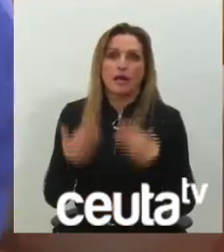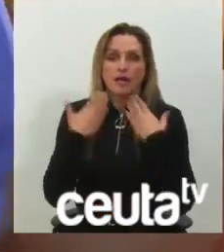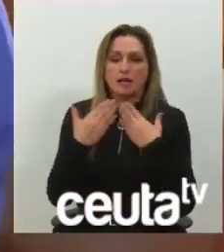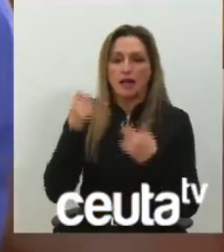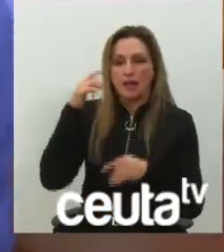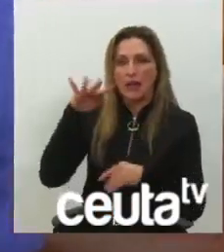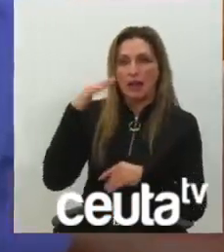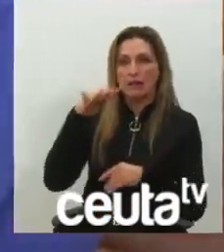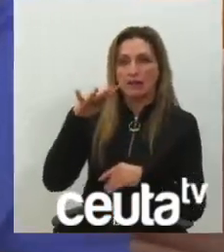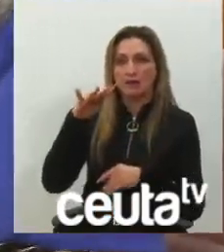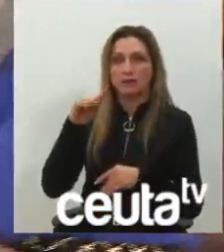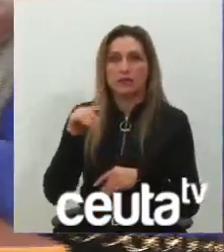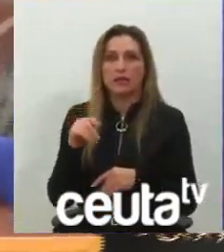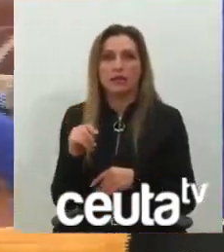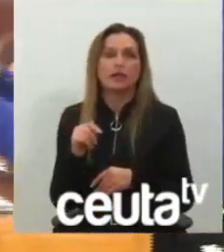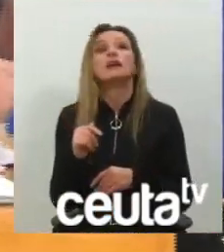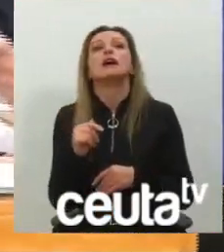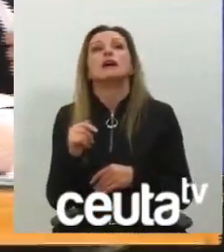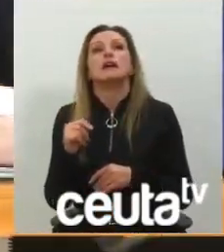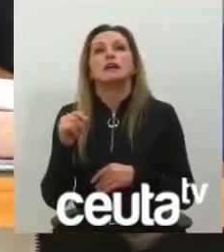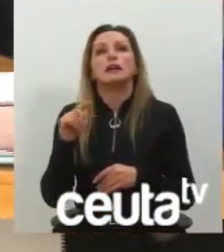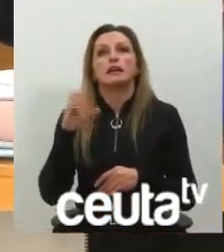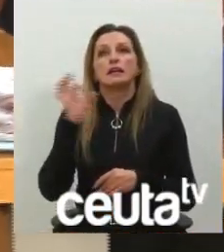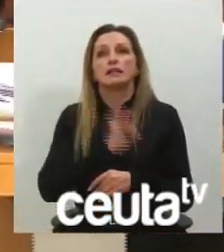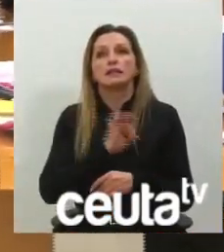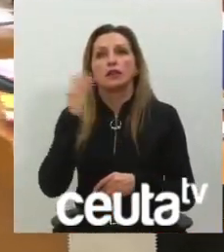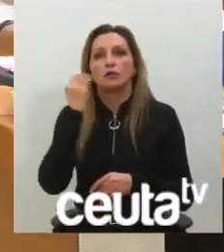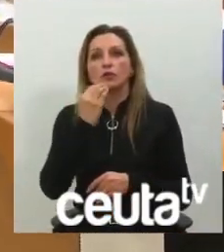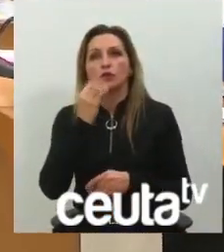me dieron mucha fe en nuestra palabra